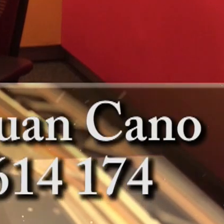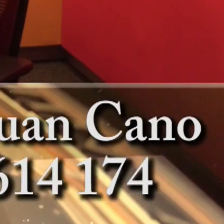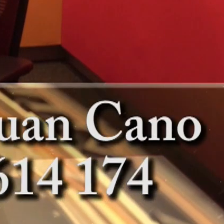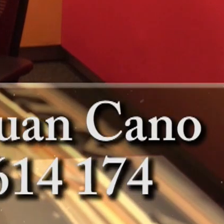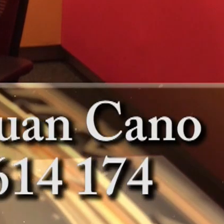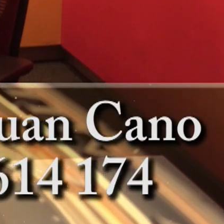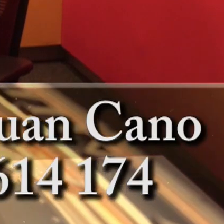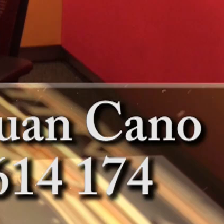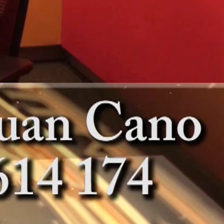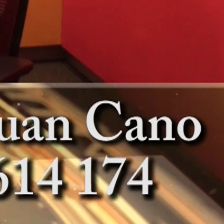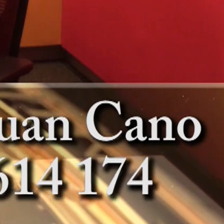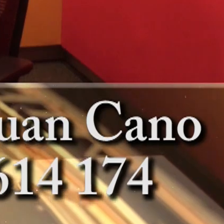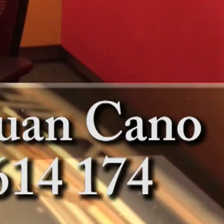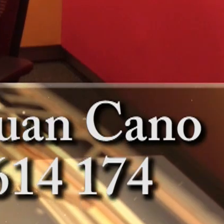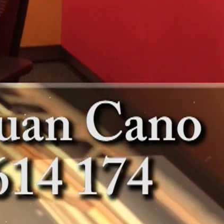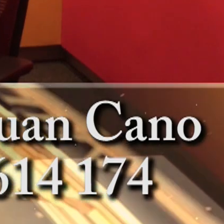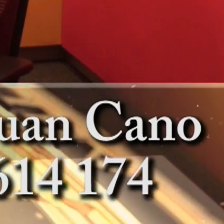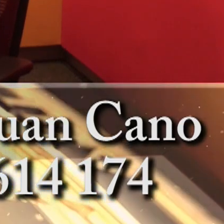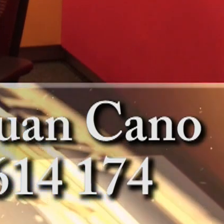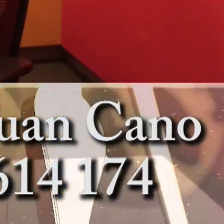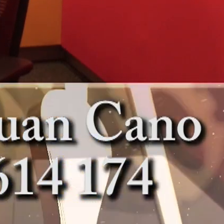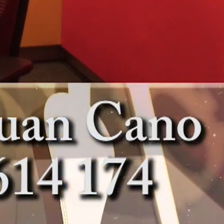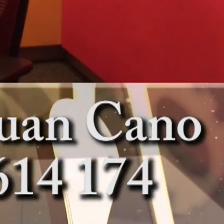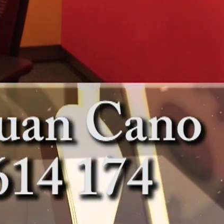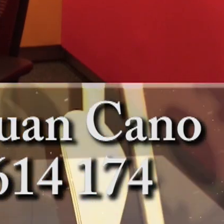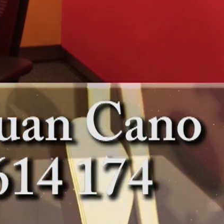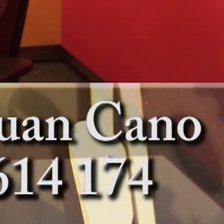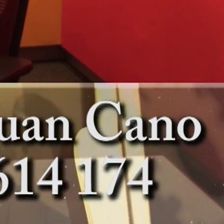existen allí en México y el gran trabajo que están haciendo, impresionante.